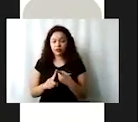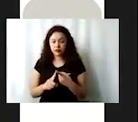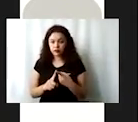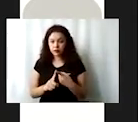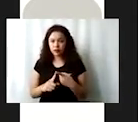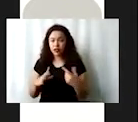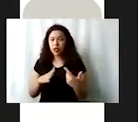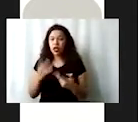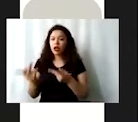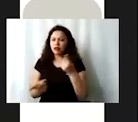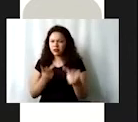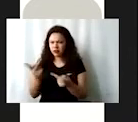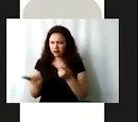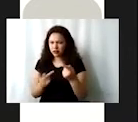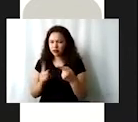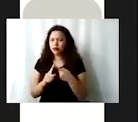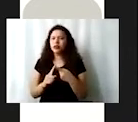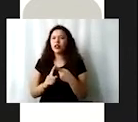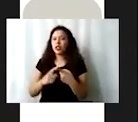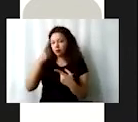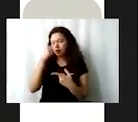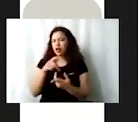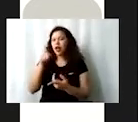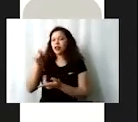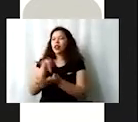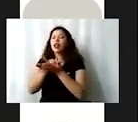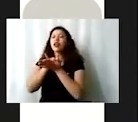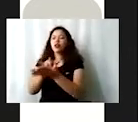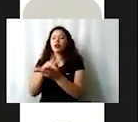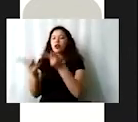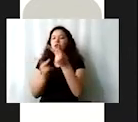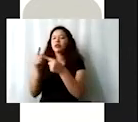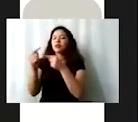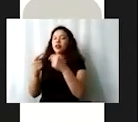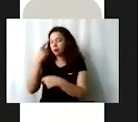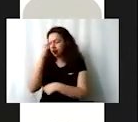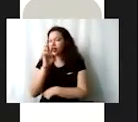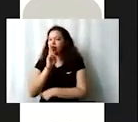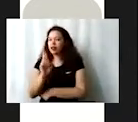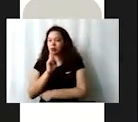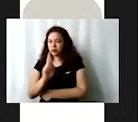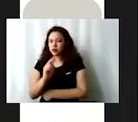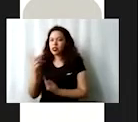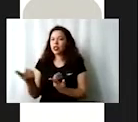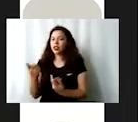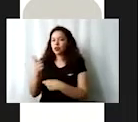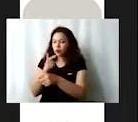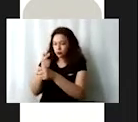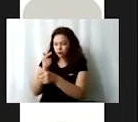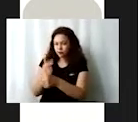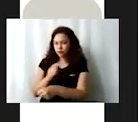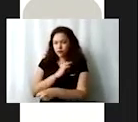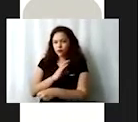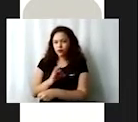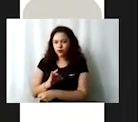serie de preguntas, ¿no? Que te van a ayudar a ti a responderlas y a identificar